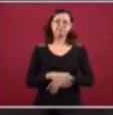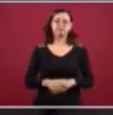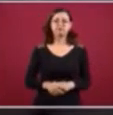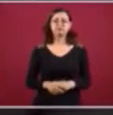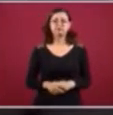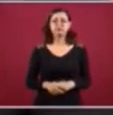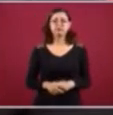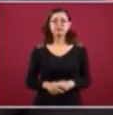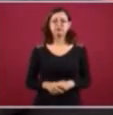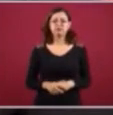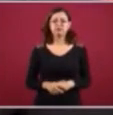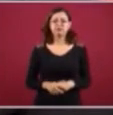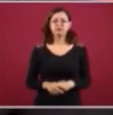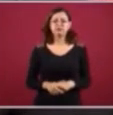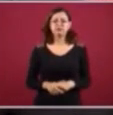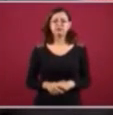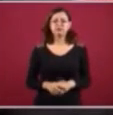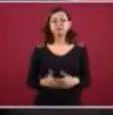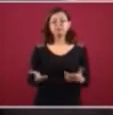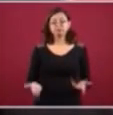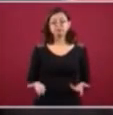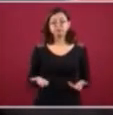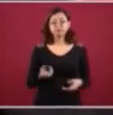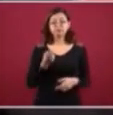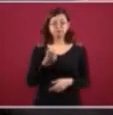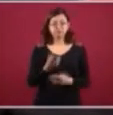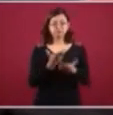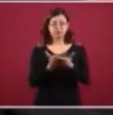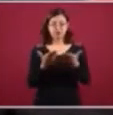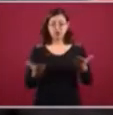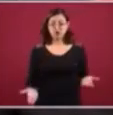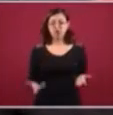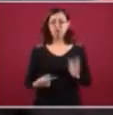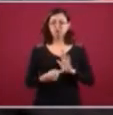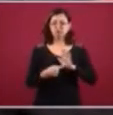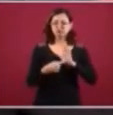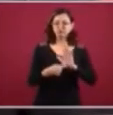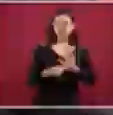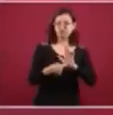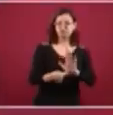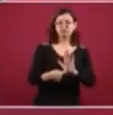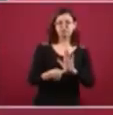Y eso es lo que estamos haciendo.